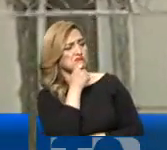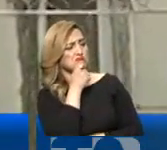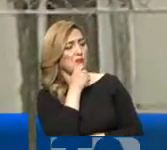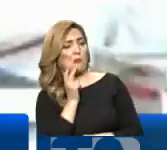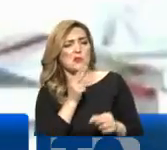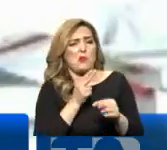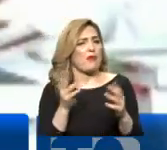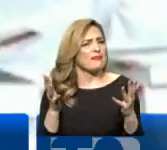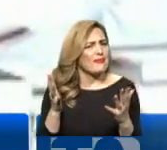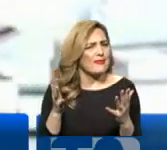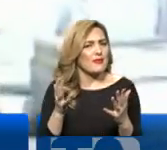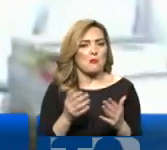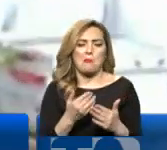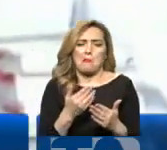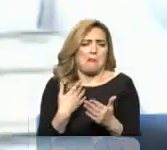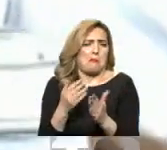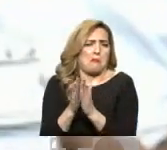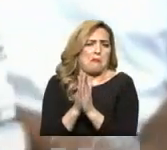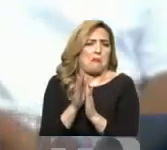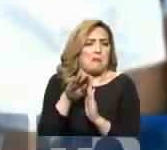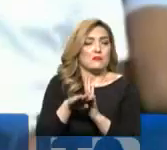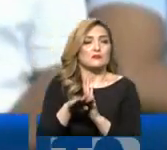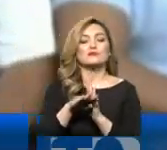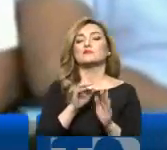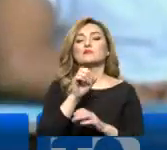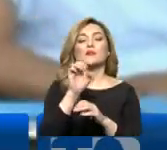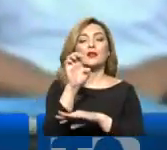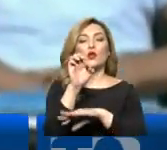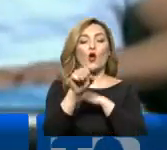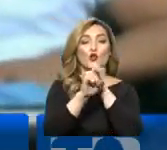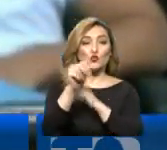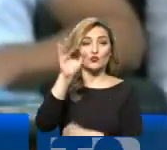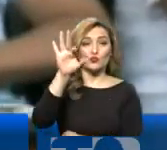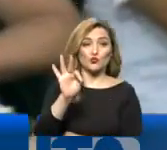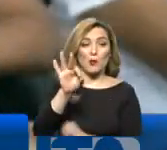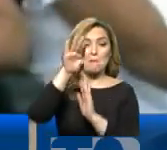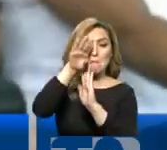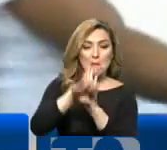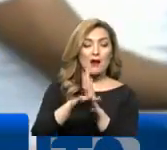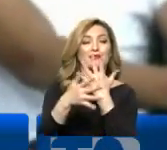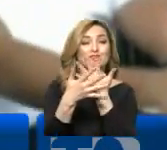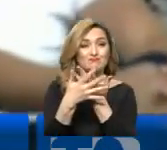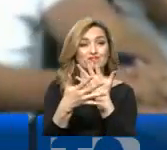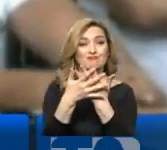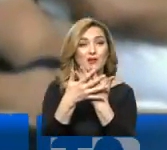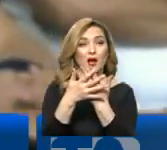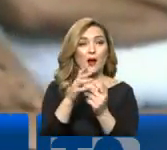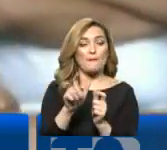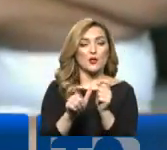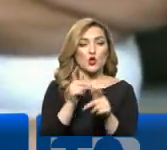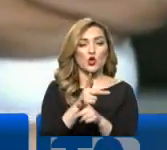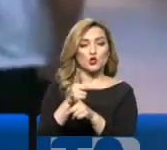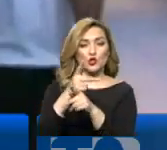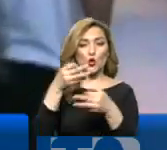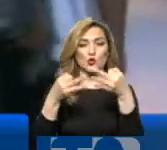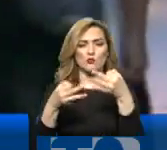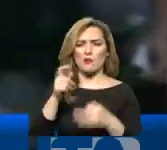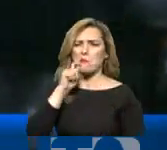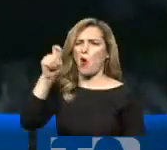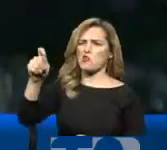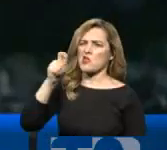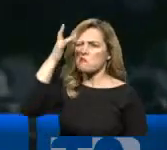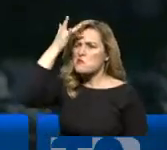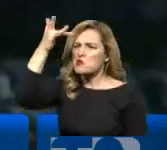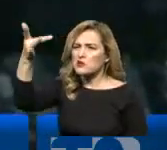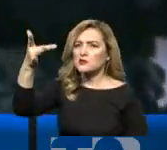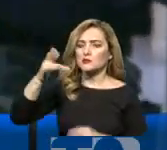caso. En febrero de 2019, alias Rasquiña recibió dicha rebaja en medio de la protesta del Consejo de la Judicatura, que